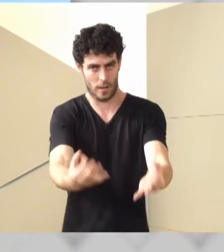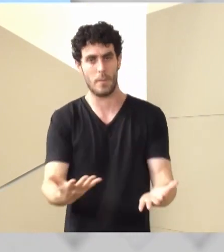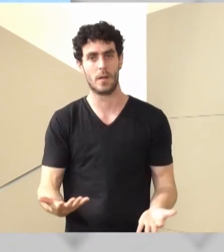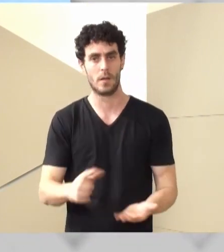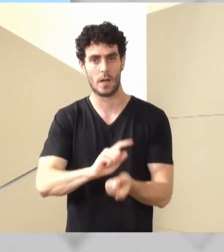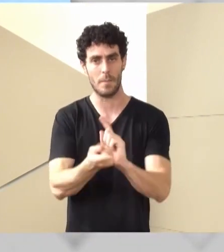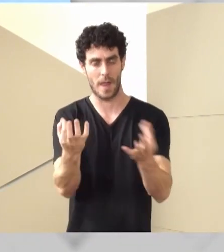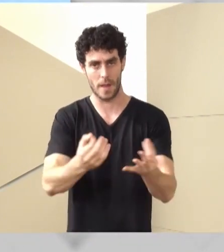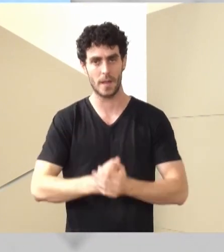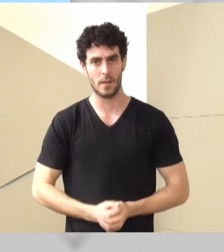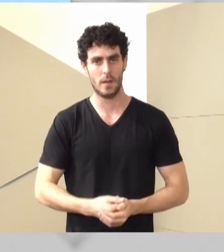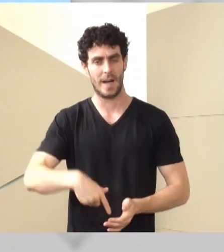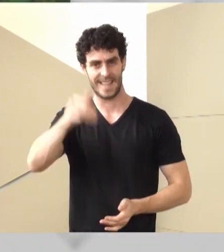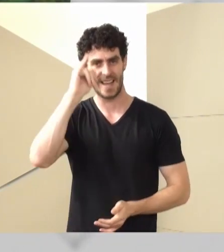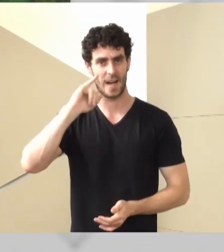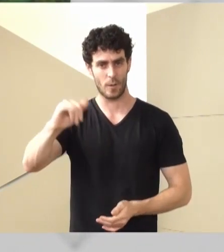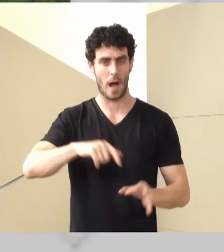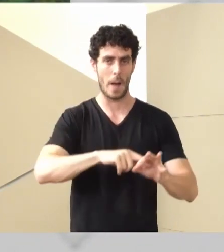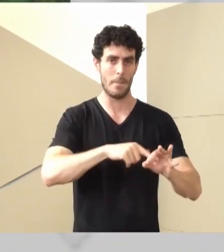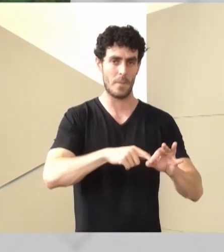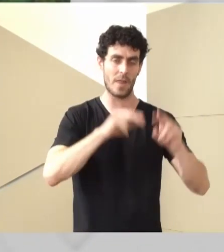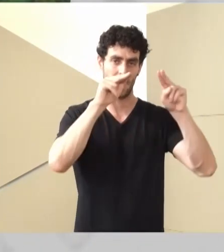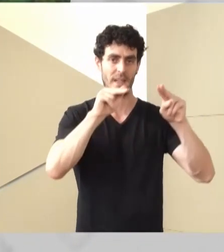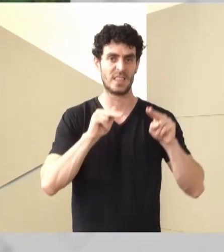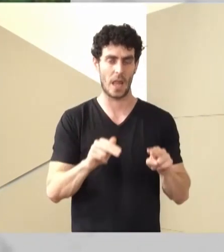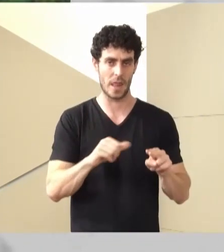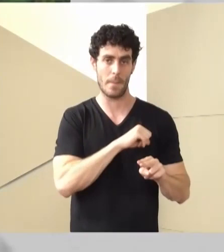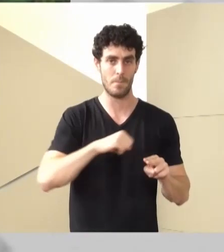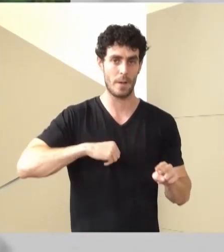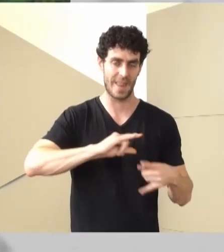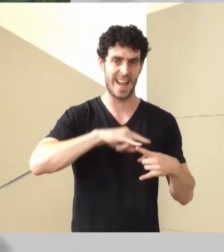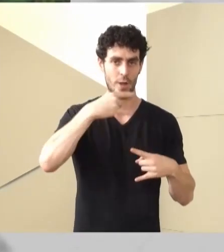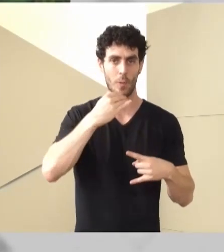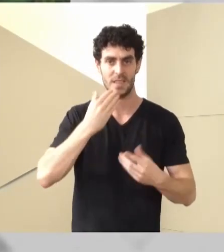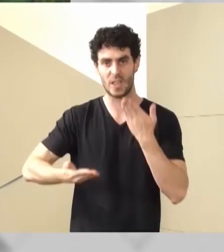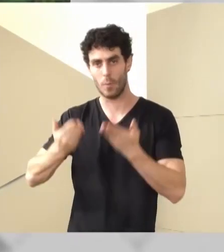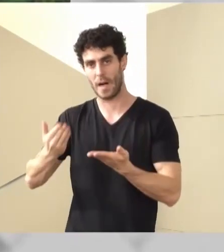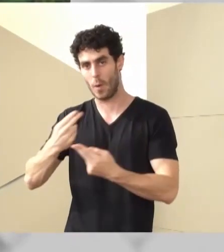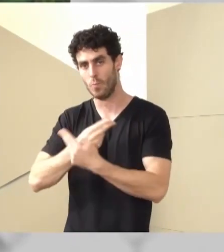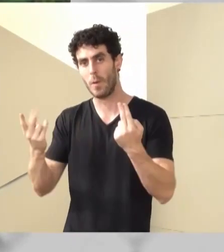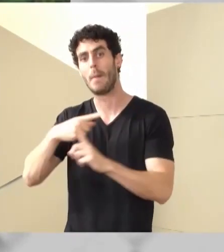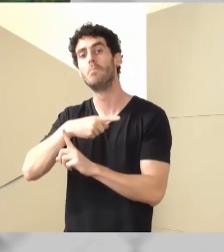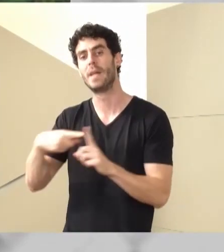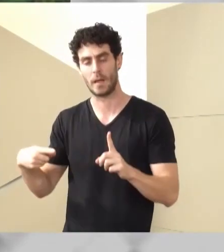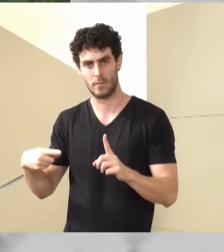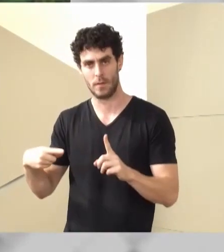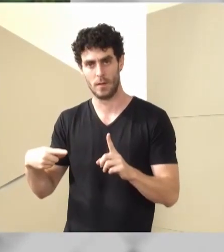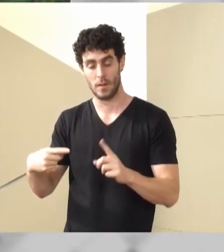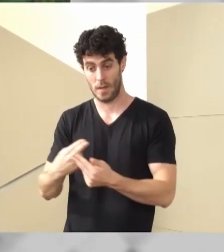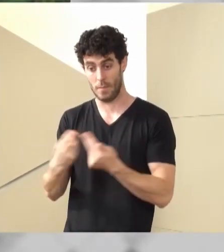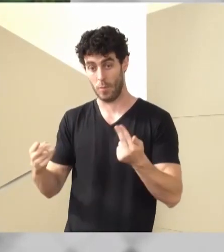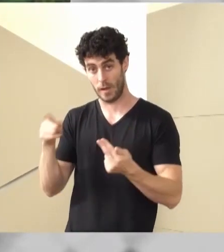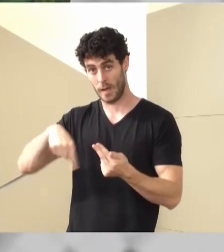La Rioja existe el doble de plazas de residencias privadas que públicas. Y bastantes de las